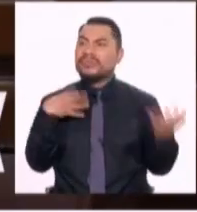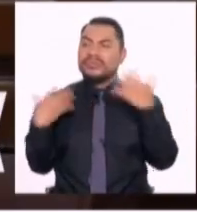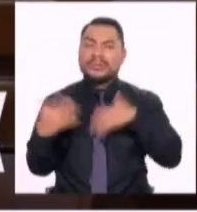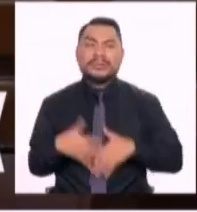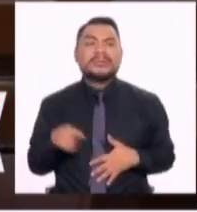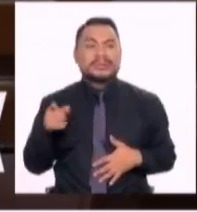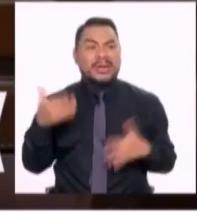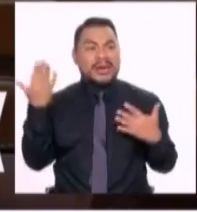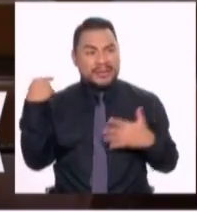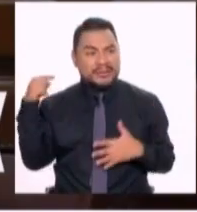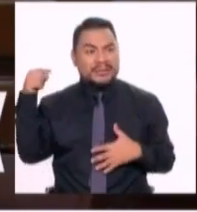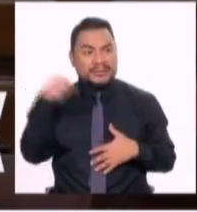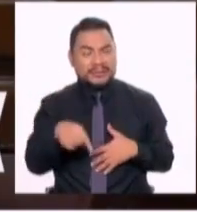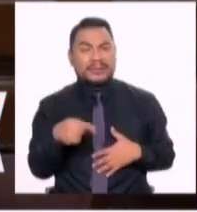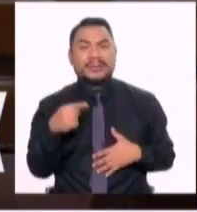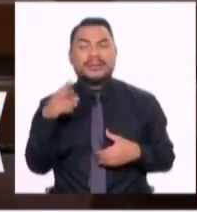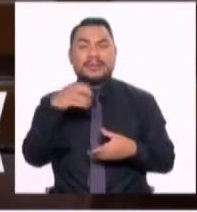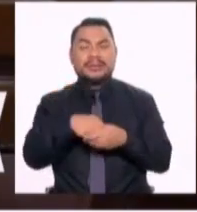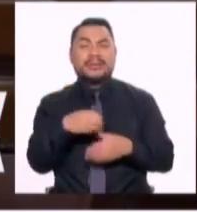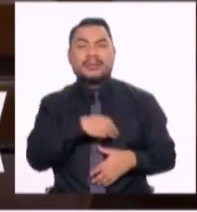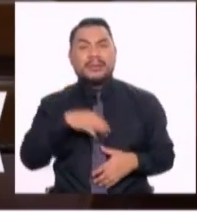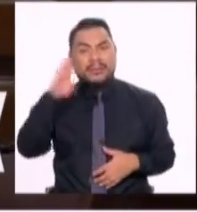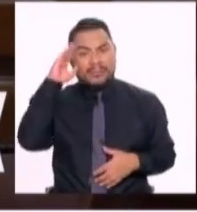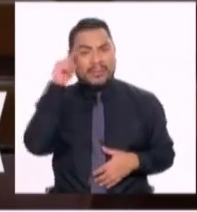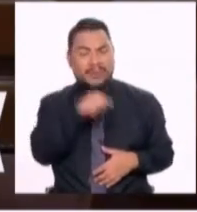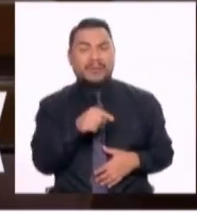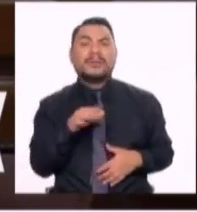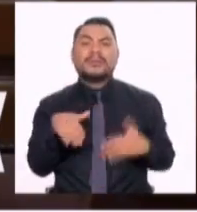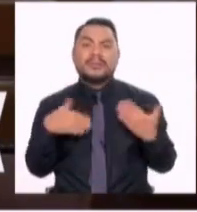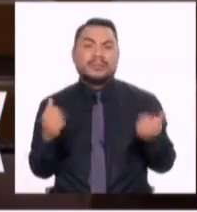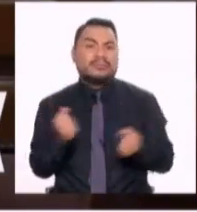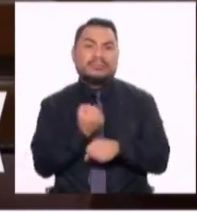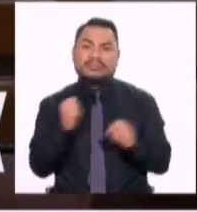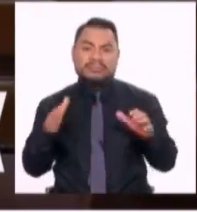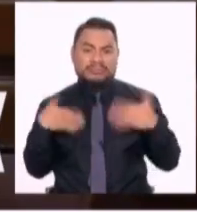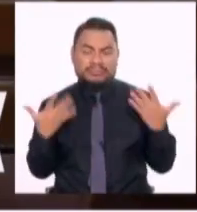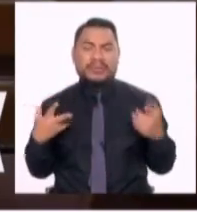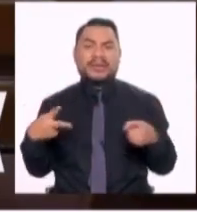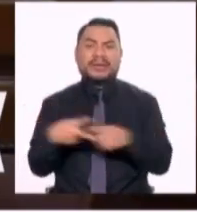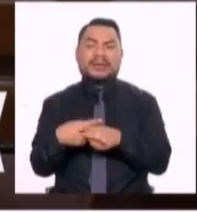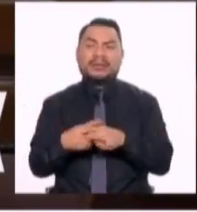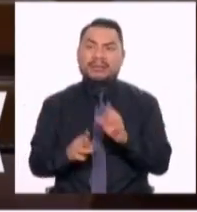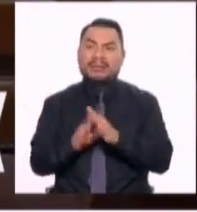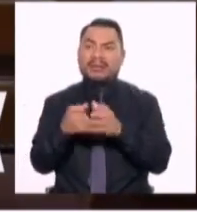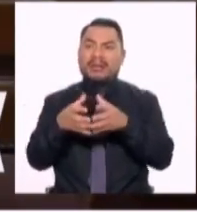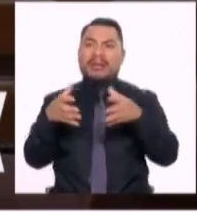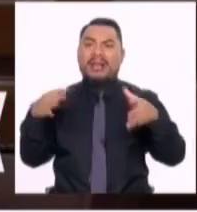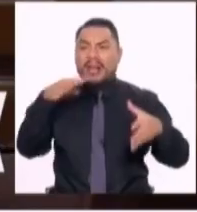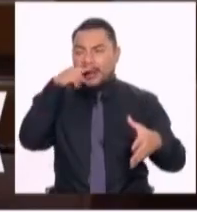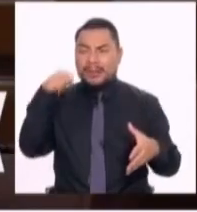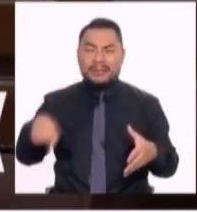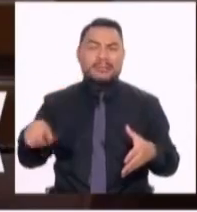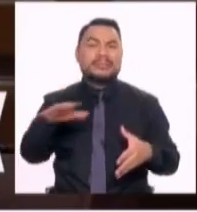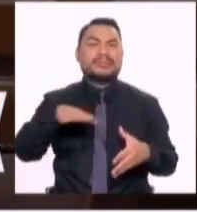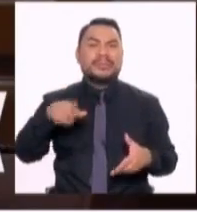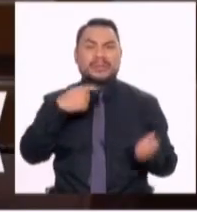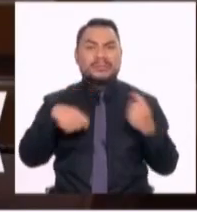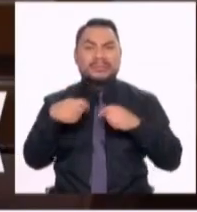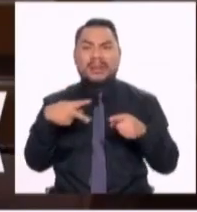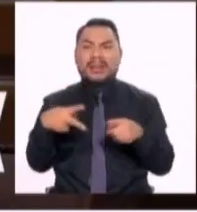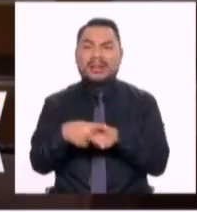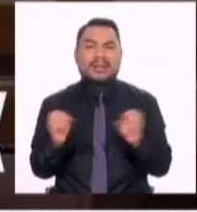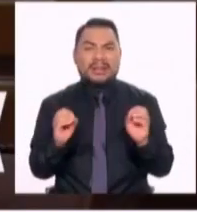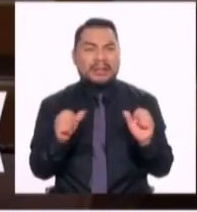¿no?, es haber cambiado alfombras a las oficinas de los congresistas, ¿no?, haber